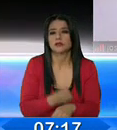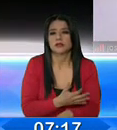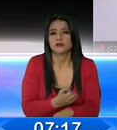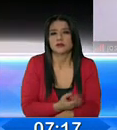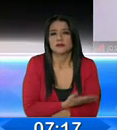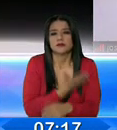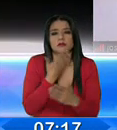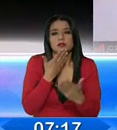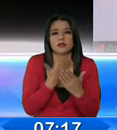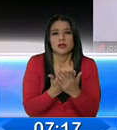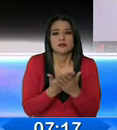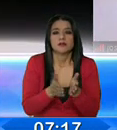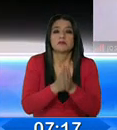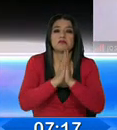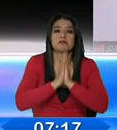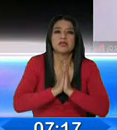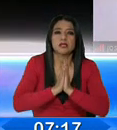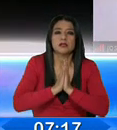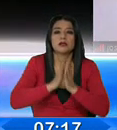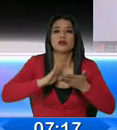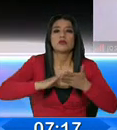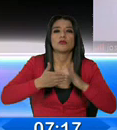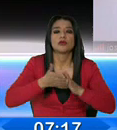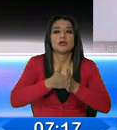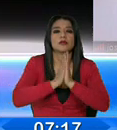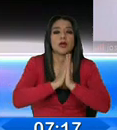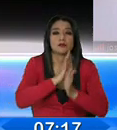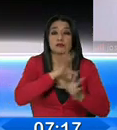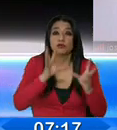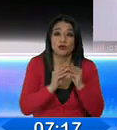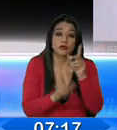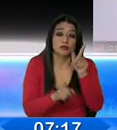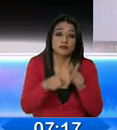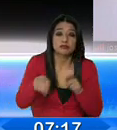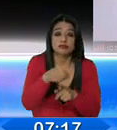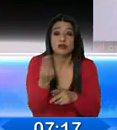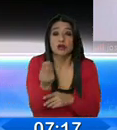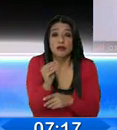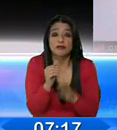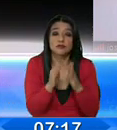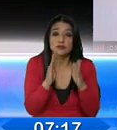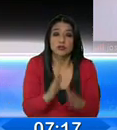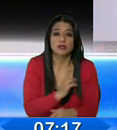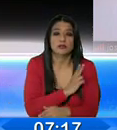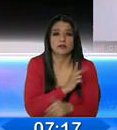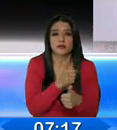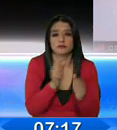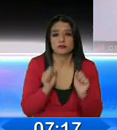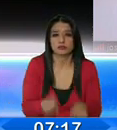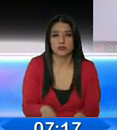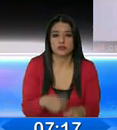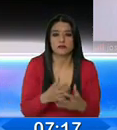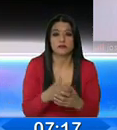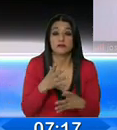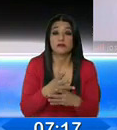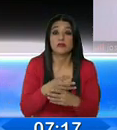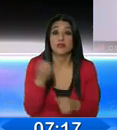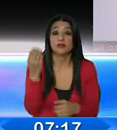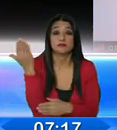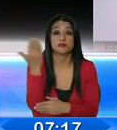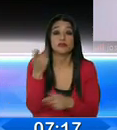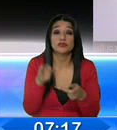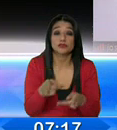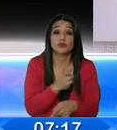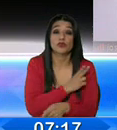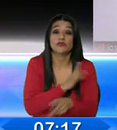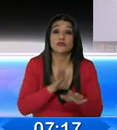escuchar el pedido de la comunidad universitaria, el pedido de la Federación de Profesores Politécnicos y